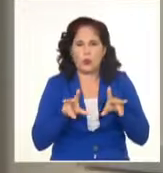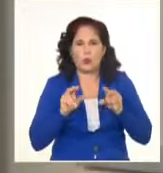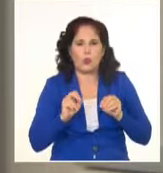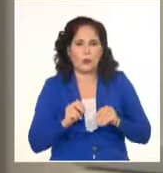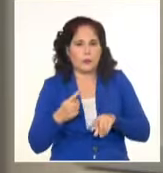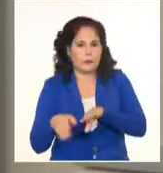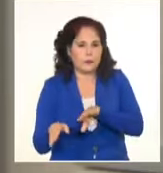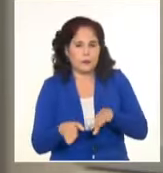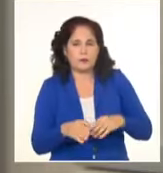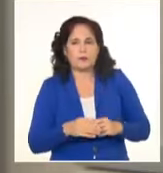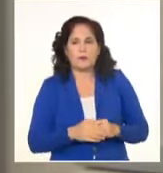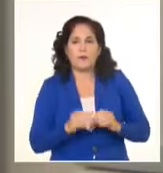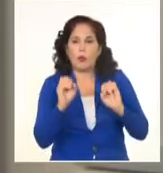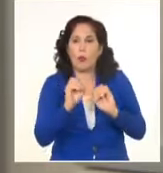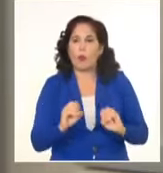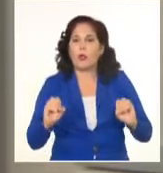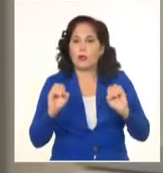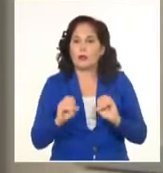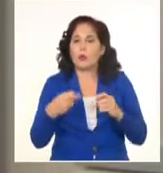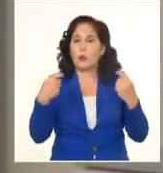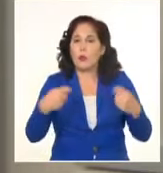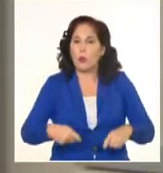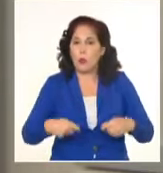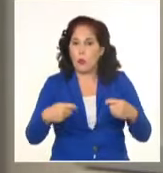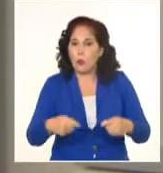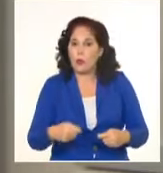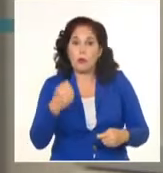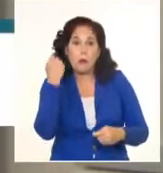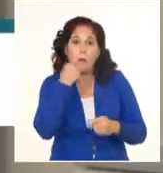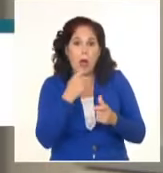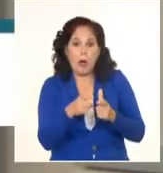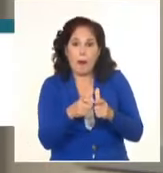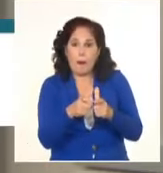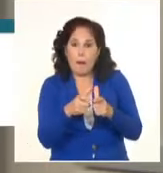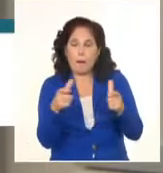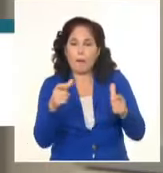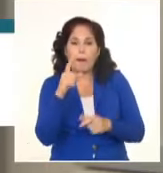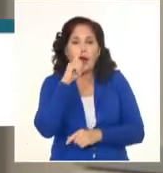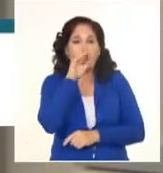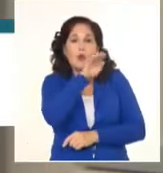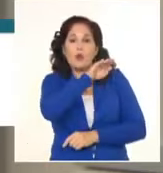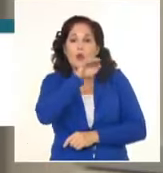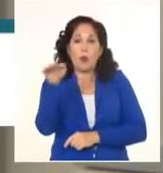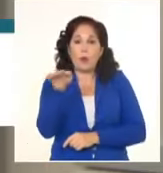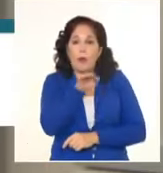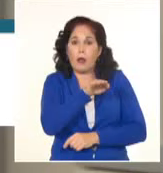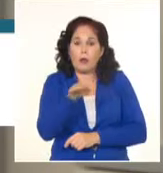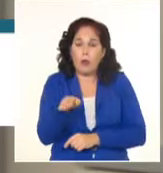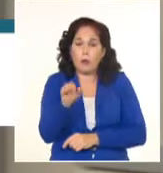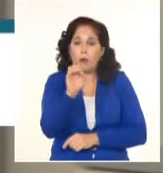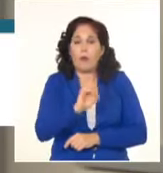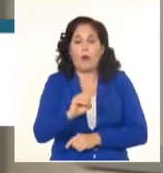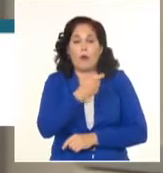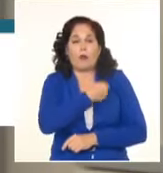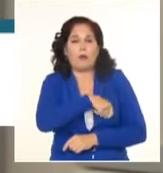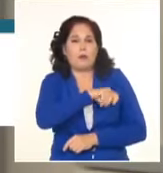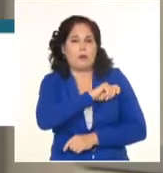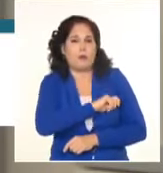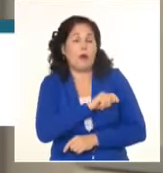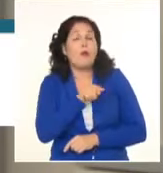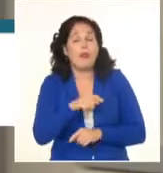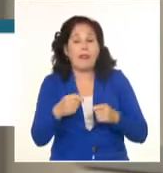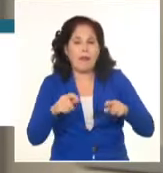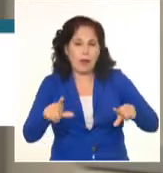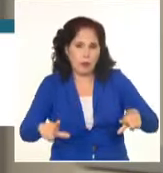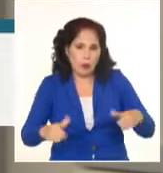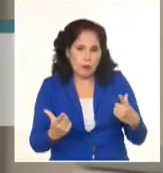que decir que el ordenamiento jurídico del país es mucho más amplio y que hay un grupo de normas que nosotros le llamamos de orden público porque tienen que cumplirlo